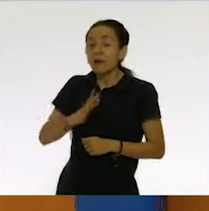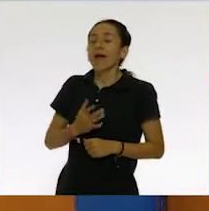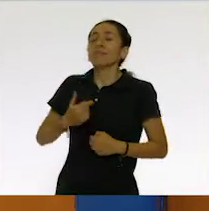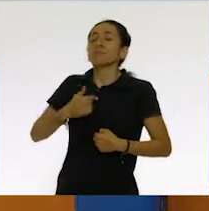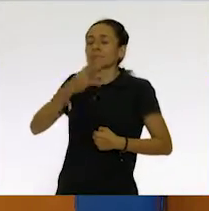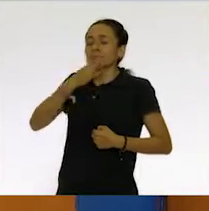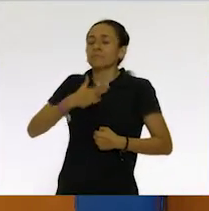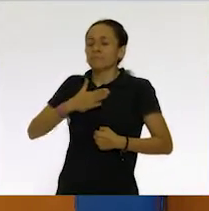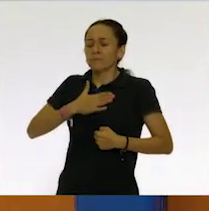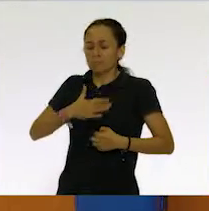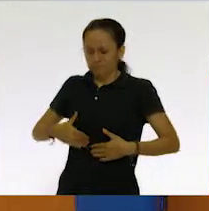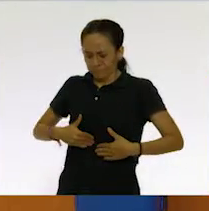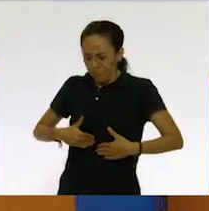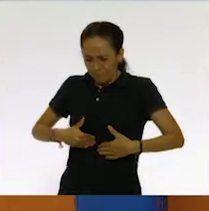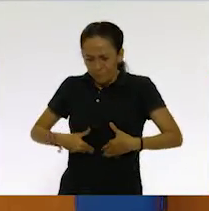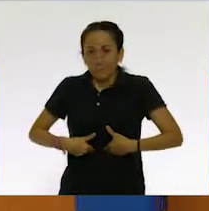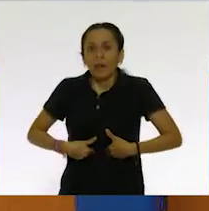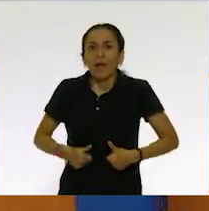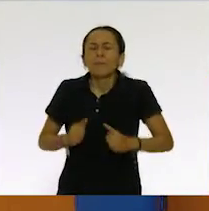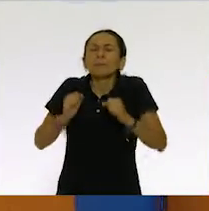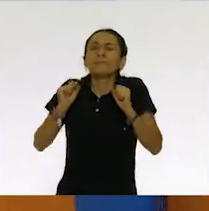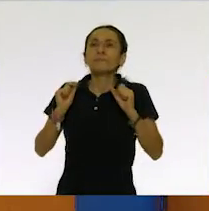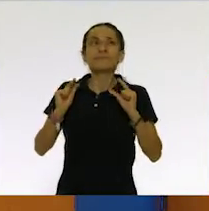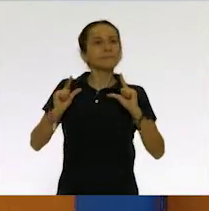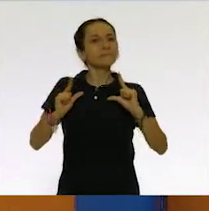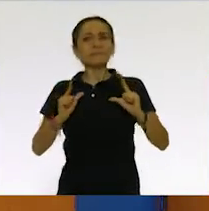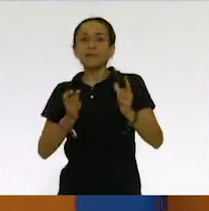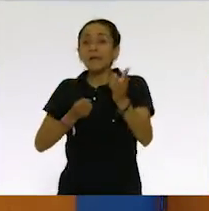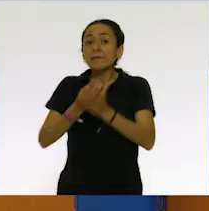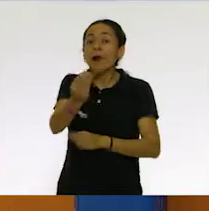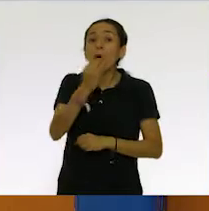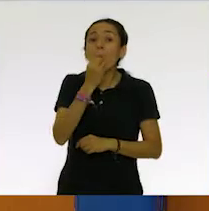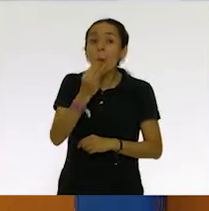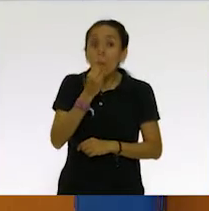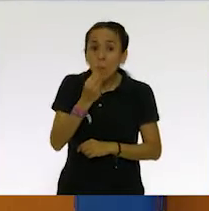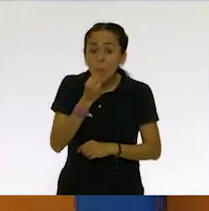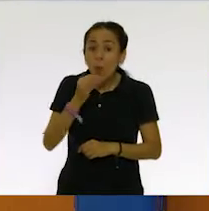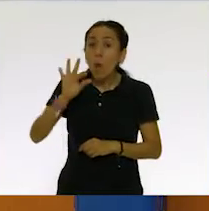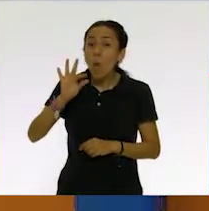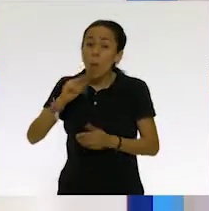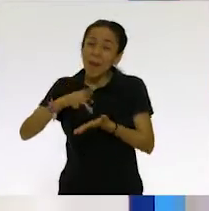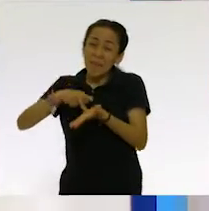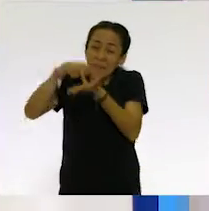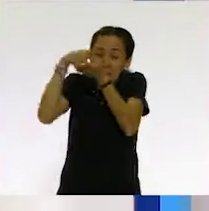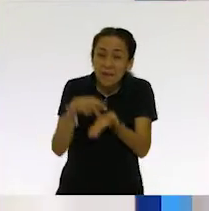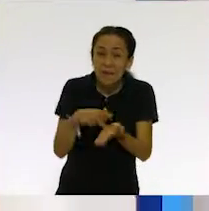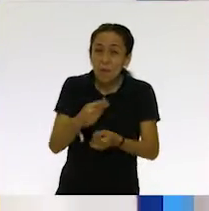comer por lo menos 40 kilos de comida por día. ¿Qué?